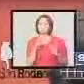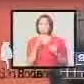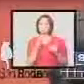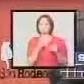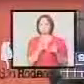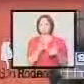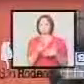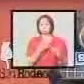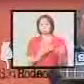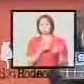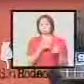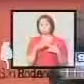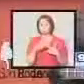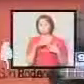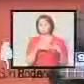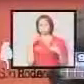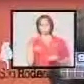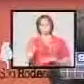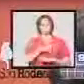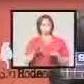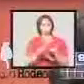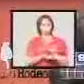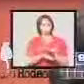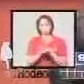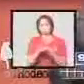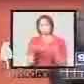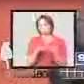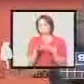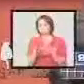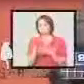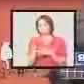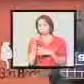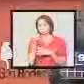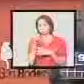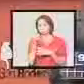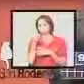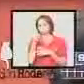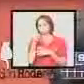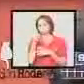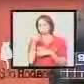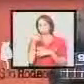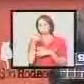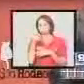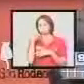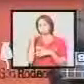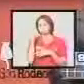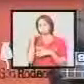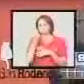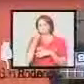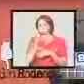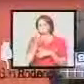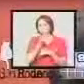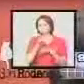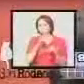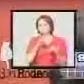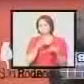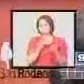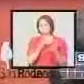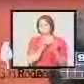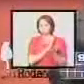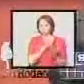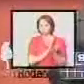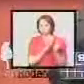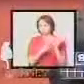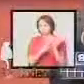¿verdad? Y hay unos días básicamente que la operadora de pensiones es la que se toma para hacer el trámite,